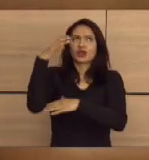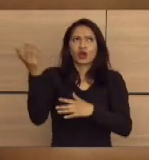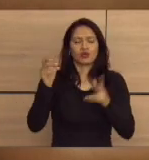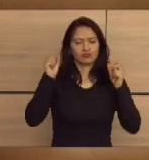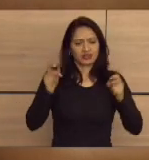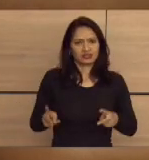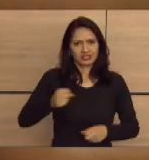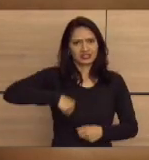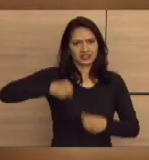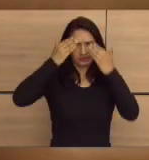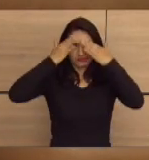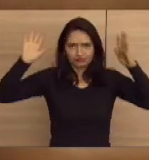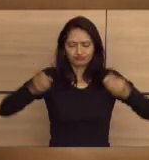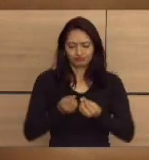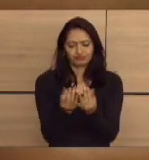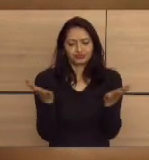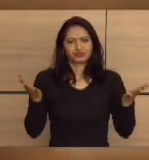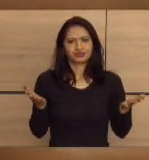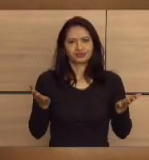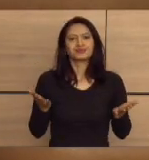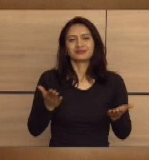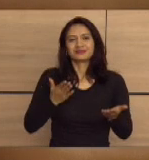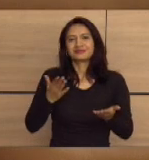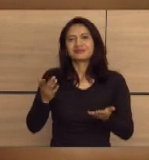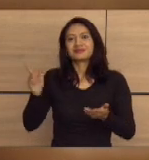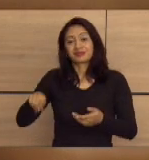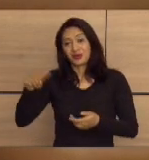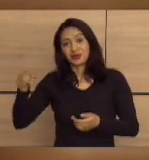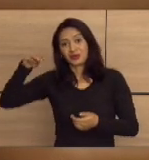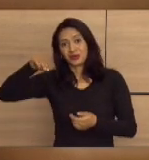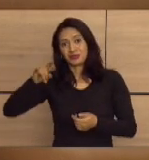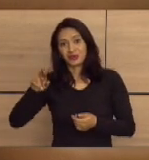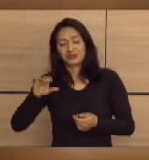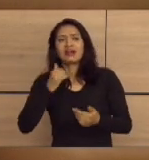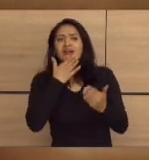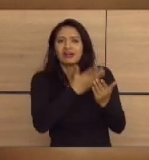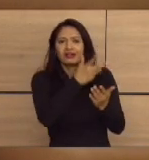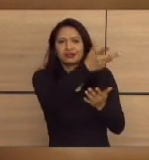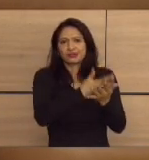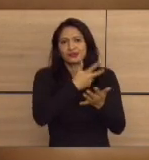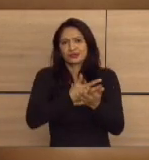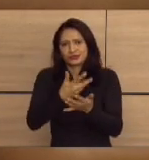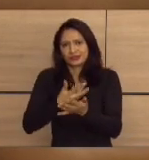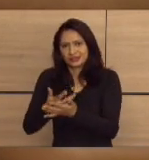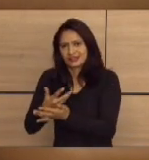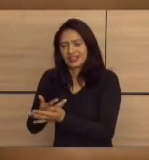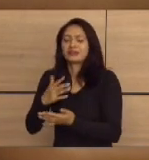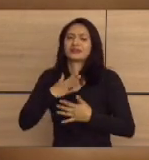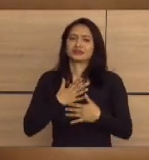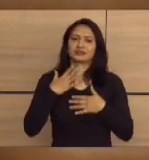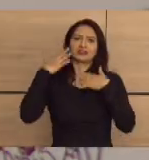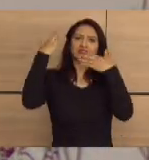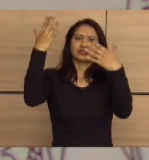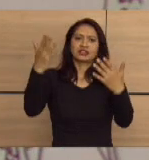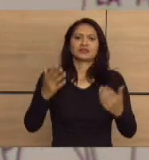derechos democrático y pluralista. Jacqueline Trujillo Murcia, qué buena conferencia. María Cristina Ortiz Murcia, saludo especial desde